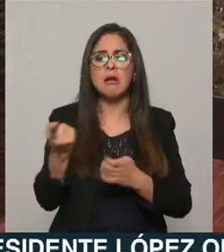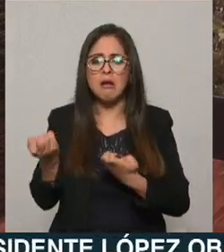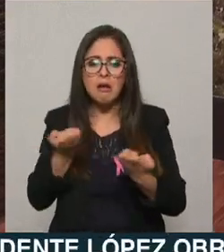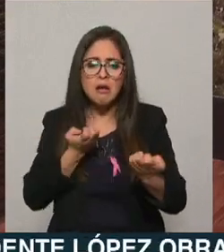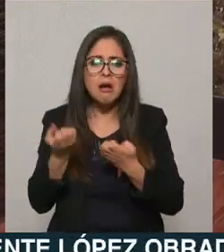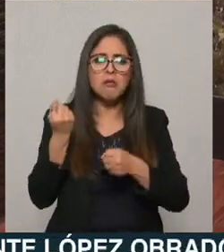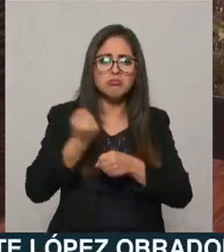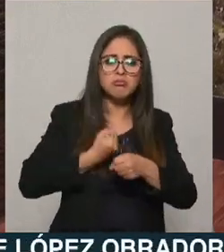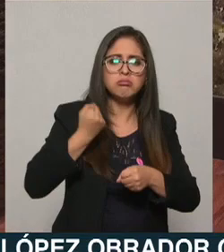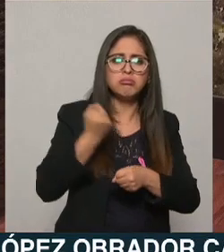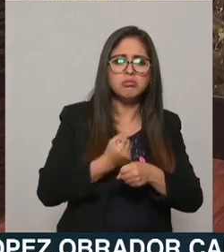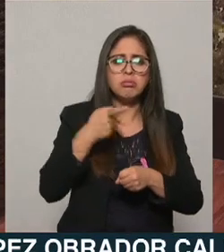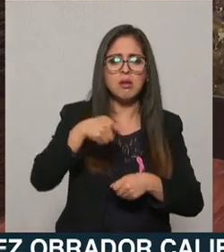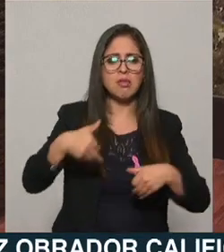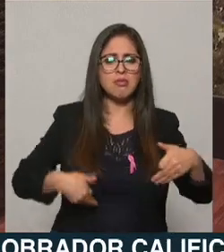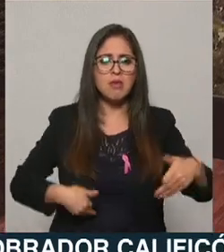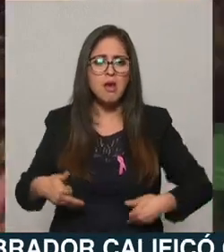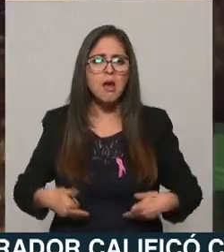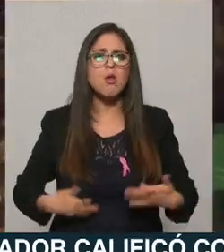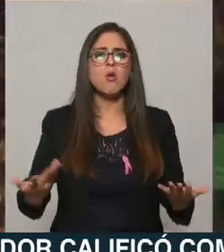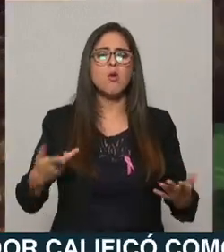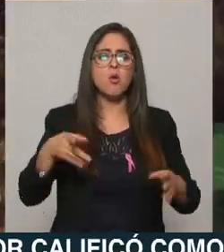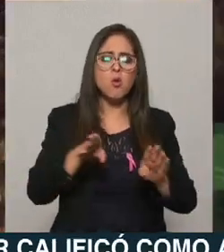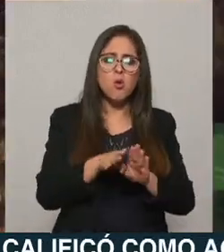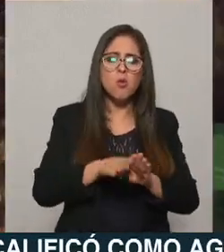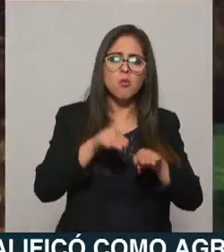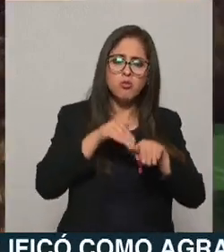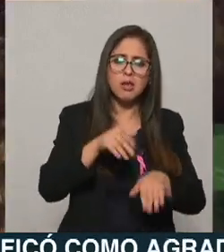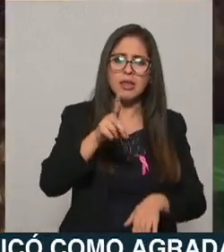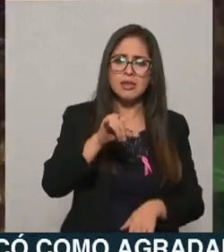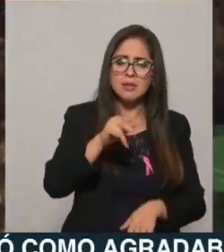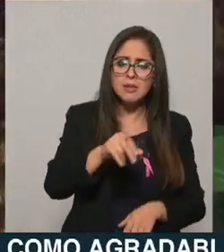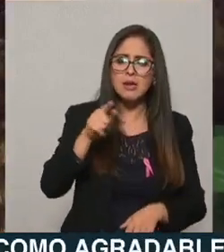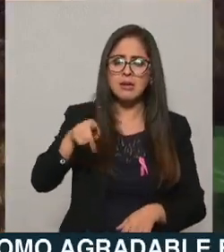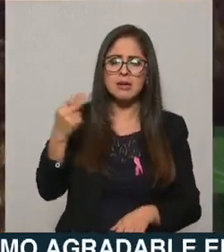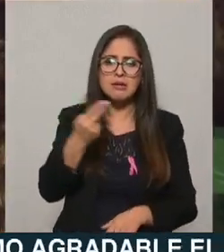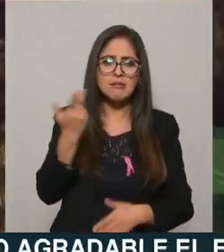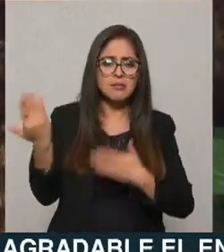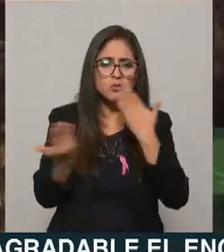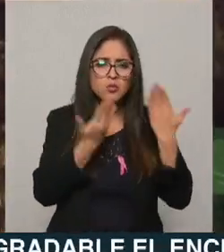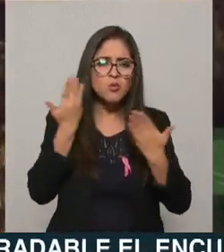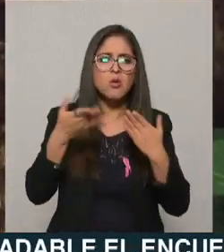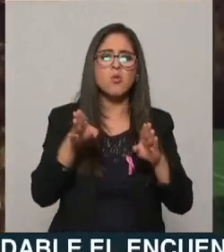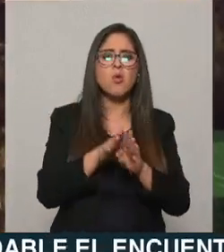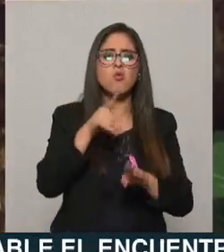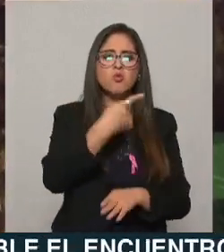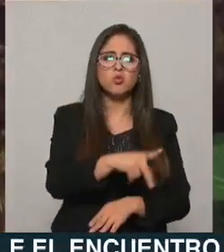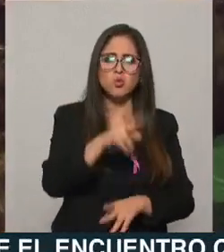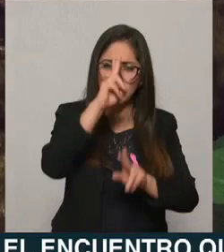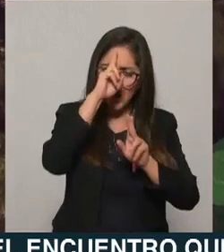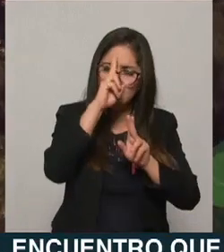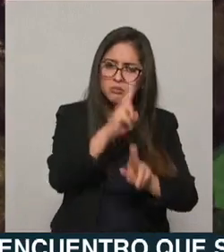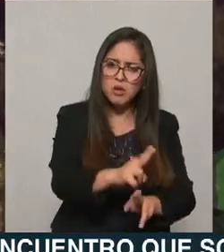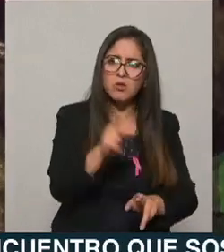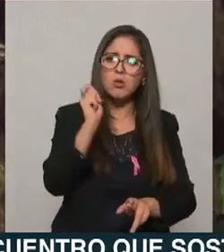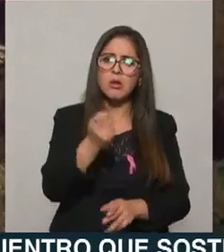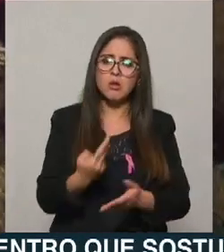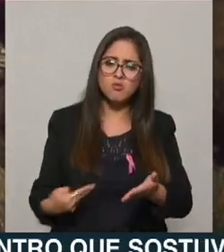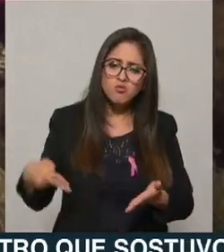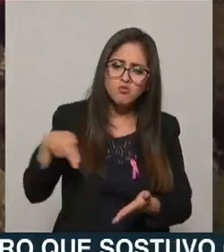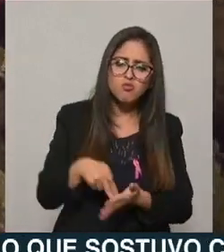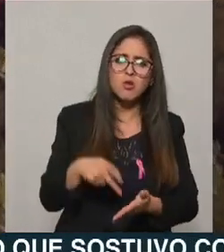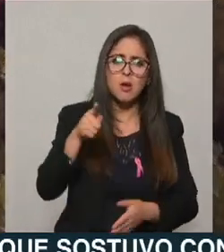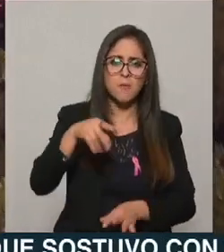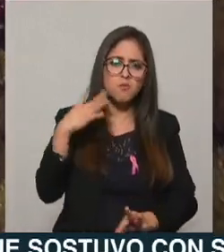ensayaban en el teatro, cómo tenían la disciplina de estudiar, cómo tenían el respeto de llegar